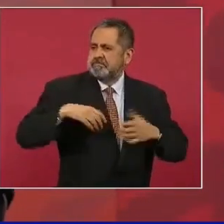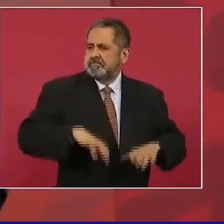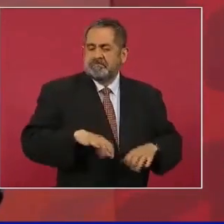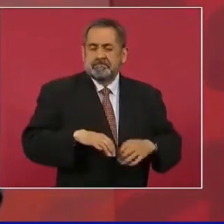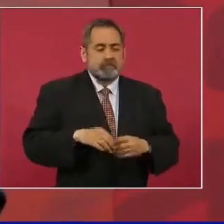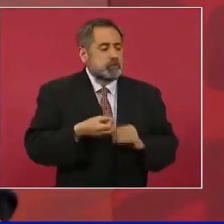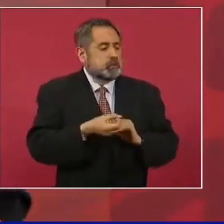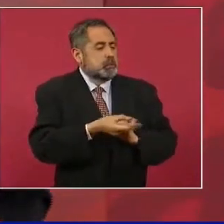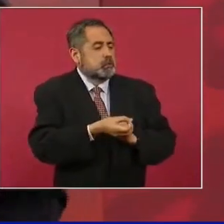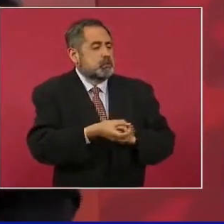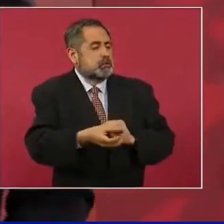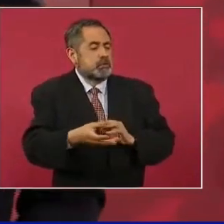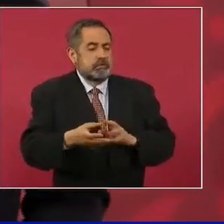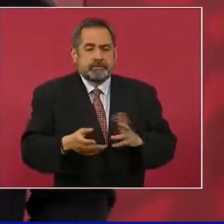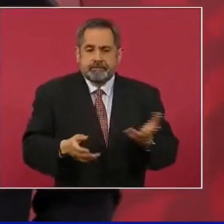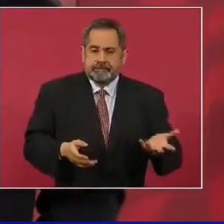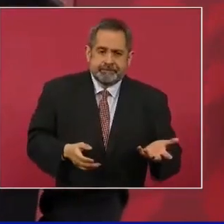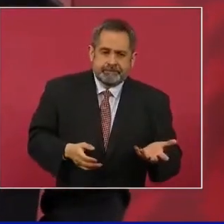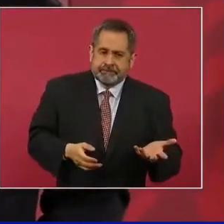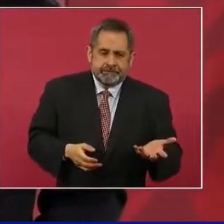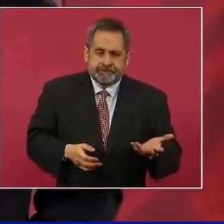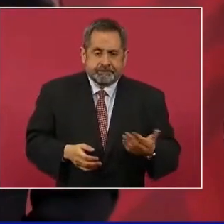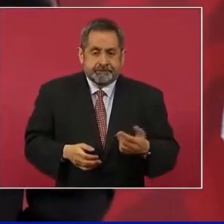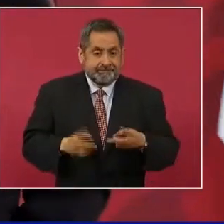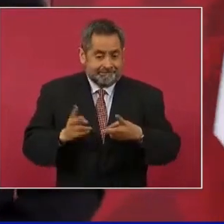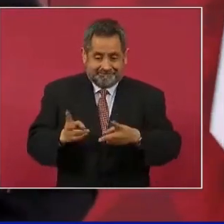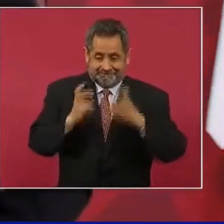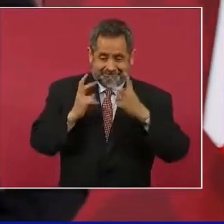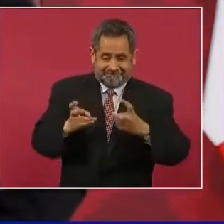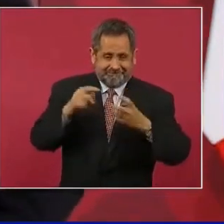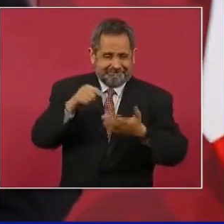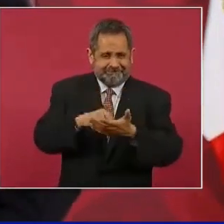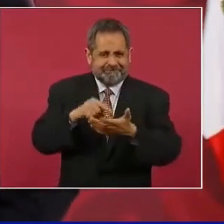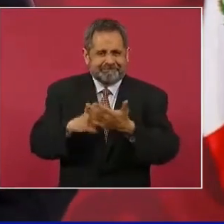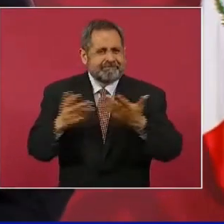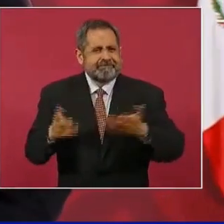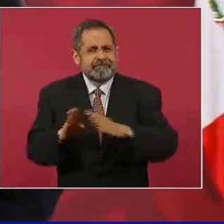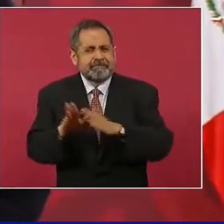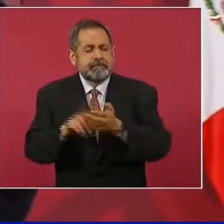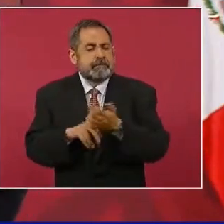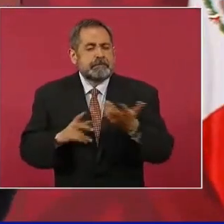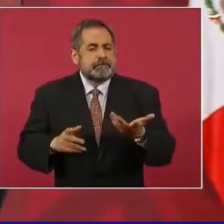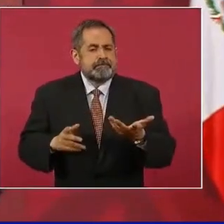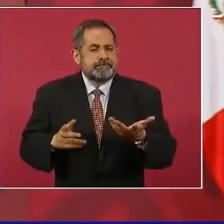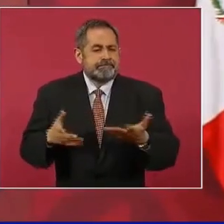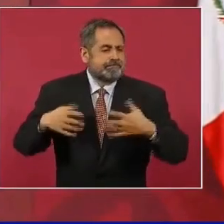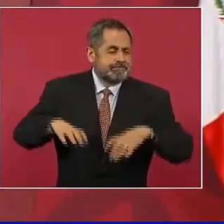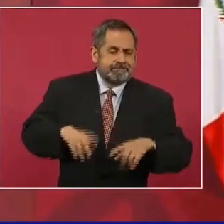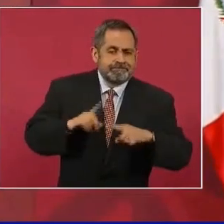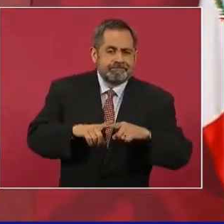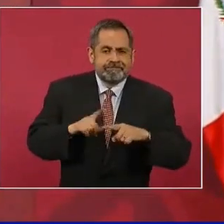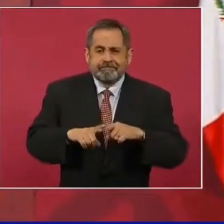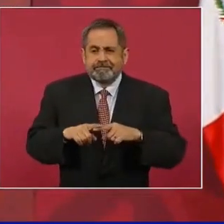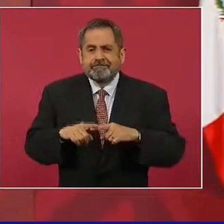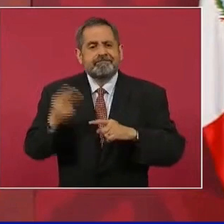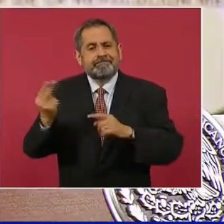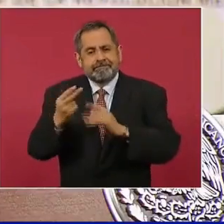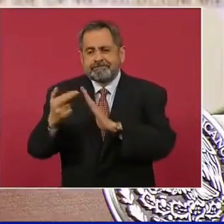Pero para poder llevar a cabo esos atracos necesitaban de un